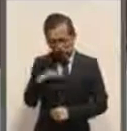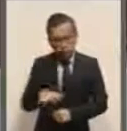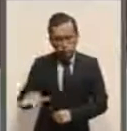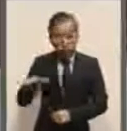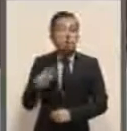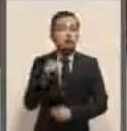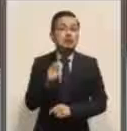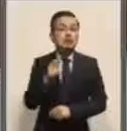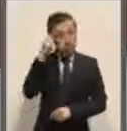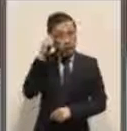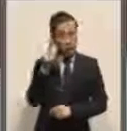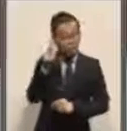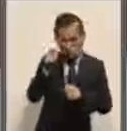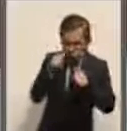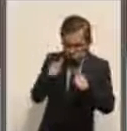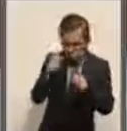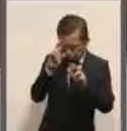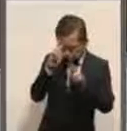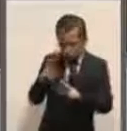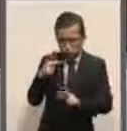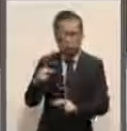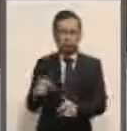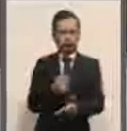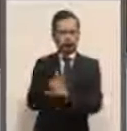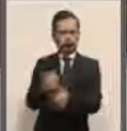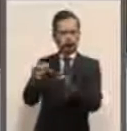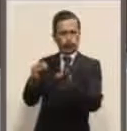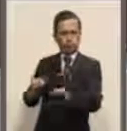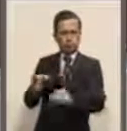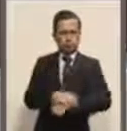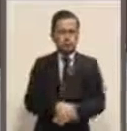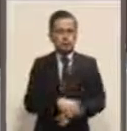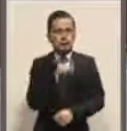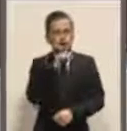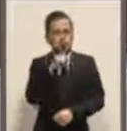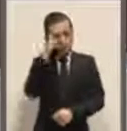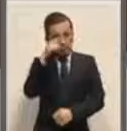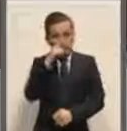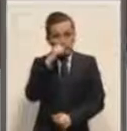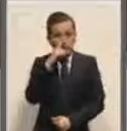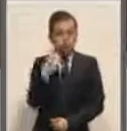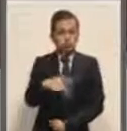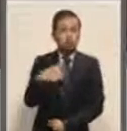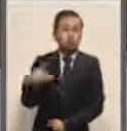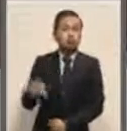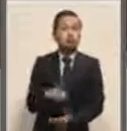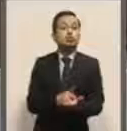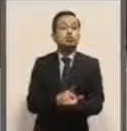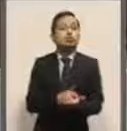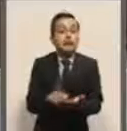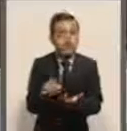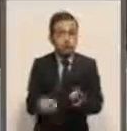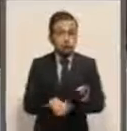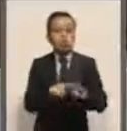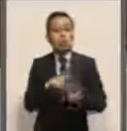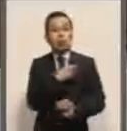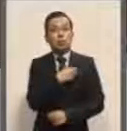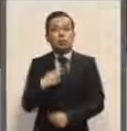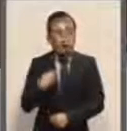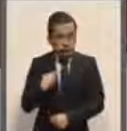identificación ciudadana, así como el de poder ejercer los derechos y obligaciones